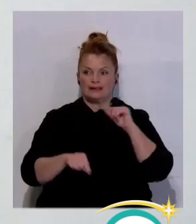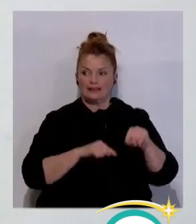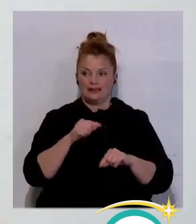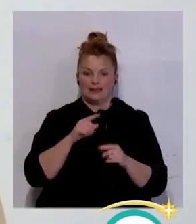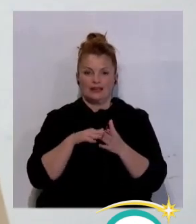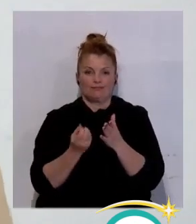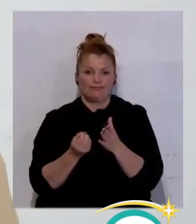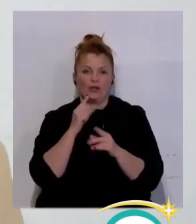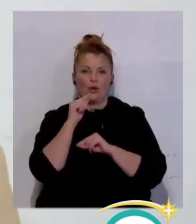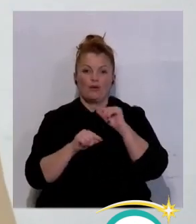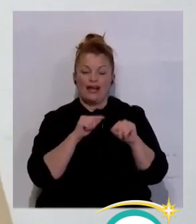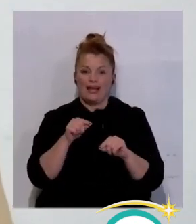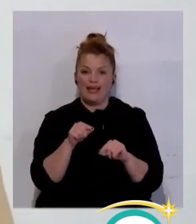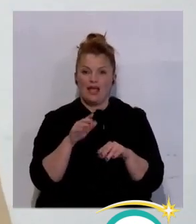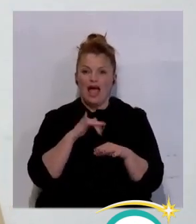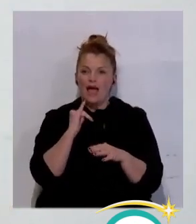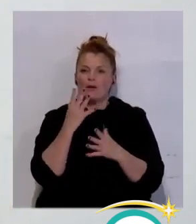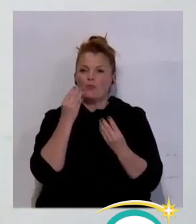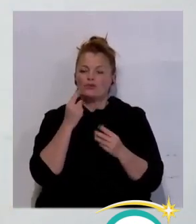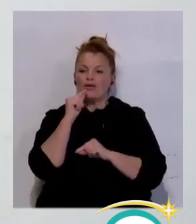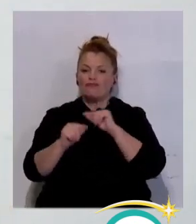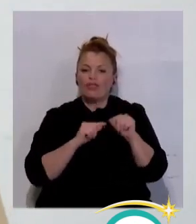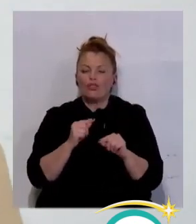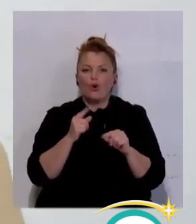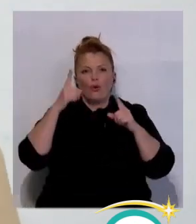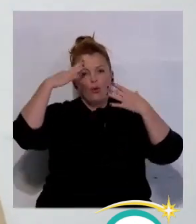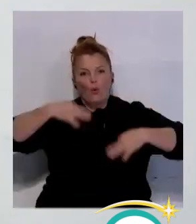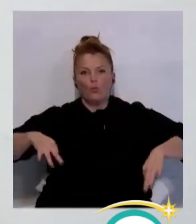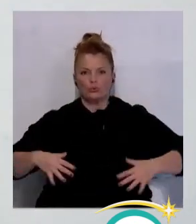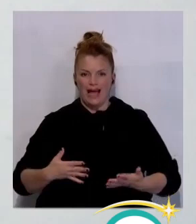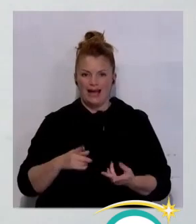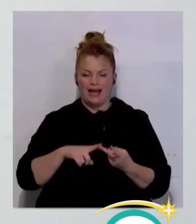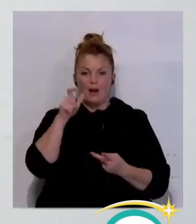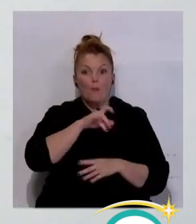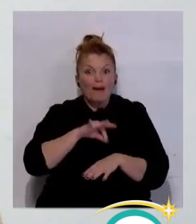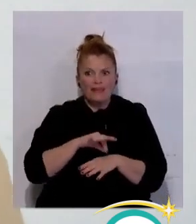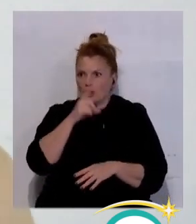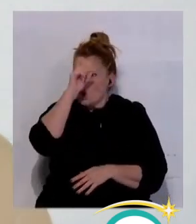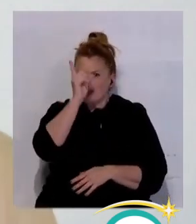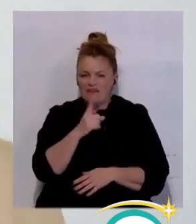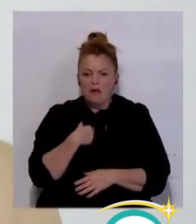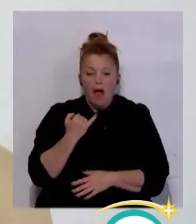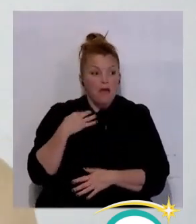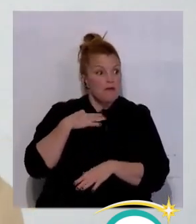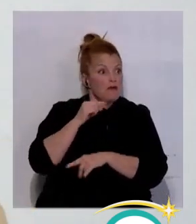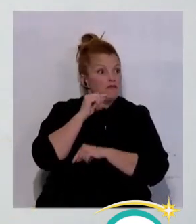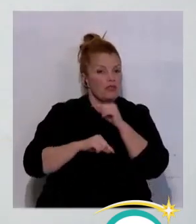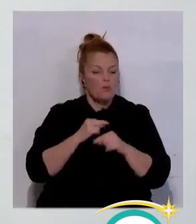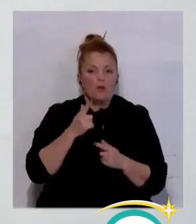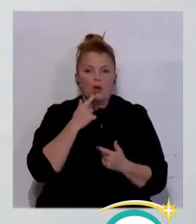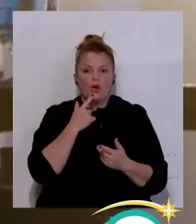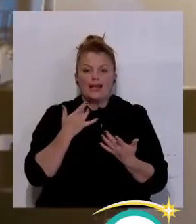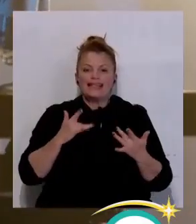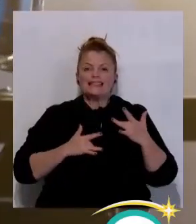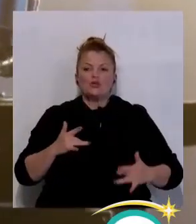esta infección, ¿no? Y por eso existe mucha infección oculta, es decir, los pacientes no saben que tienen la infección porque no da síntomas en la